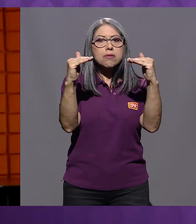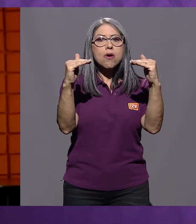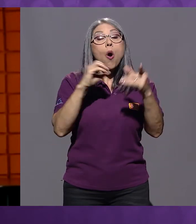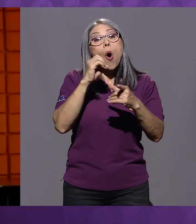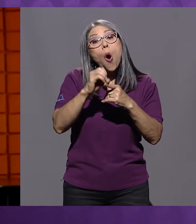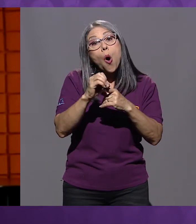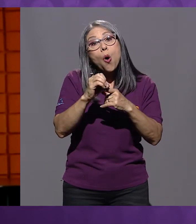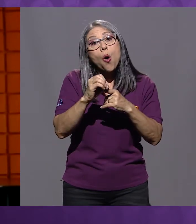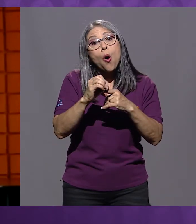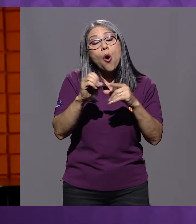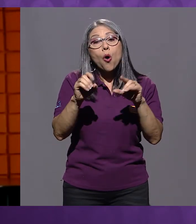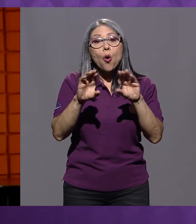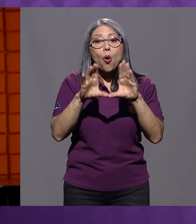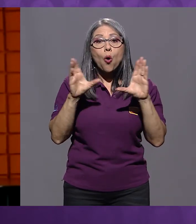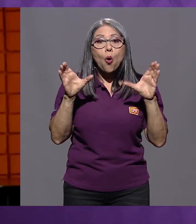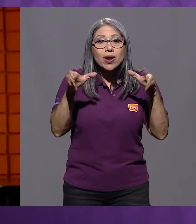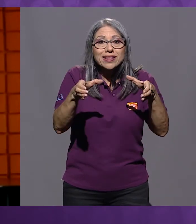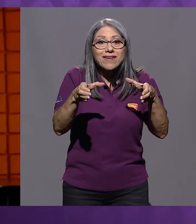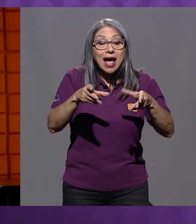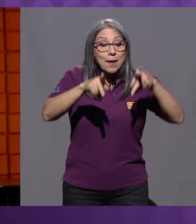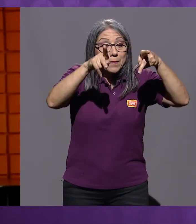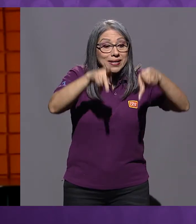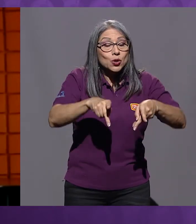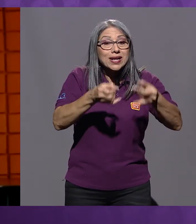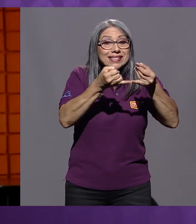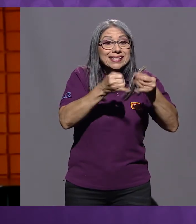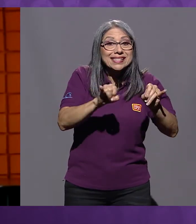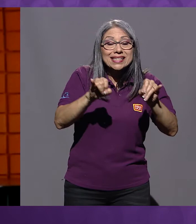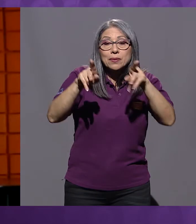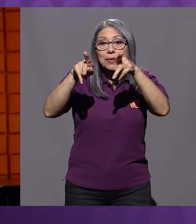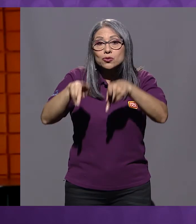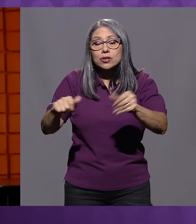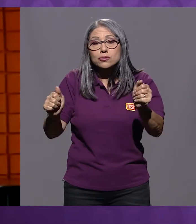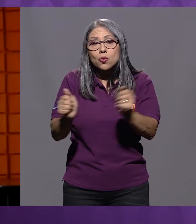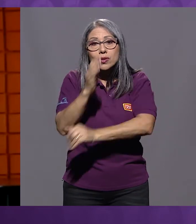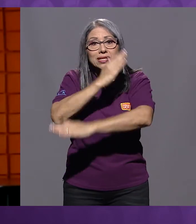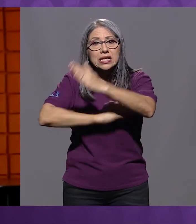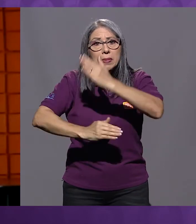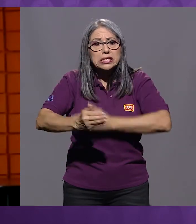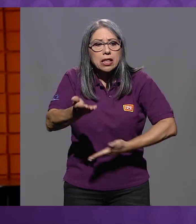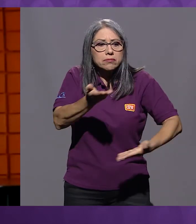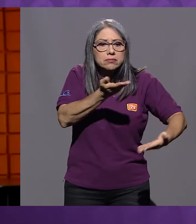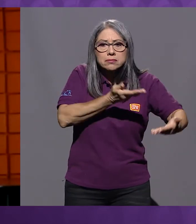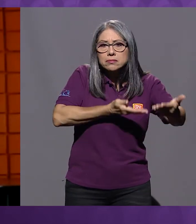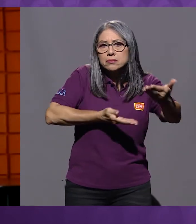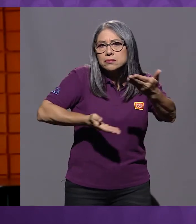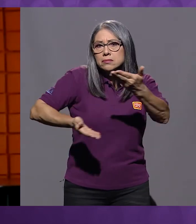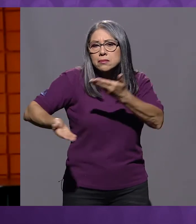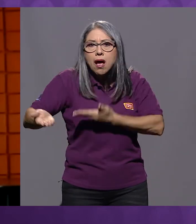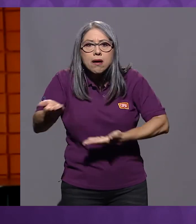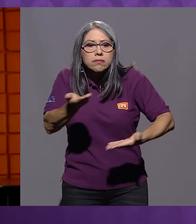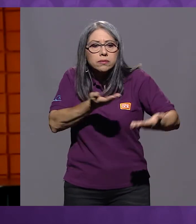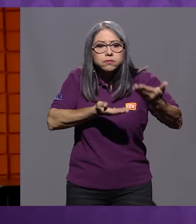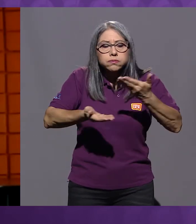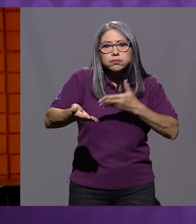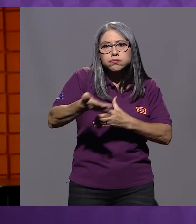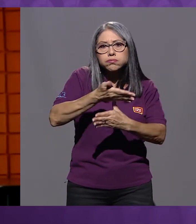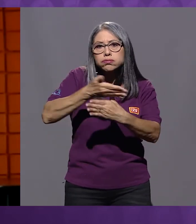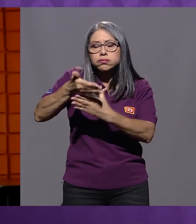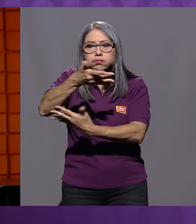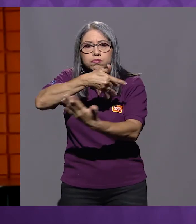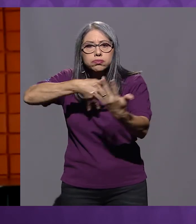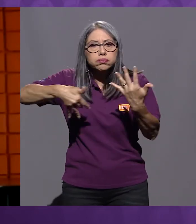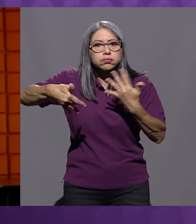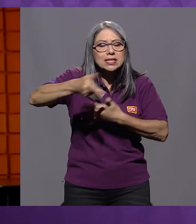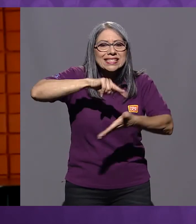no tenemos una discapacidad y quienes tienen discapacidad se retroalimentan, porque se trata e insisto,